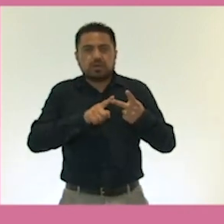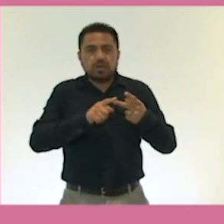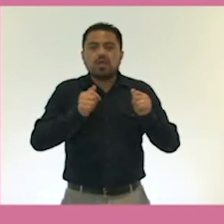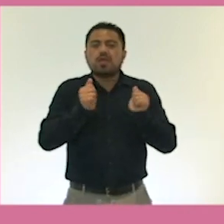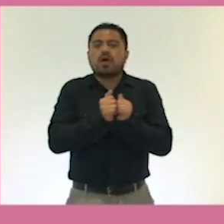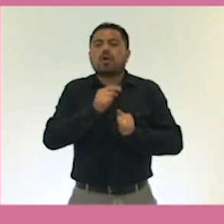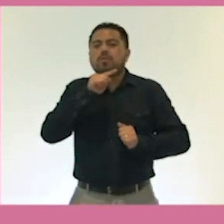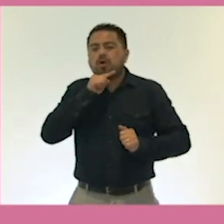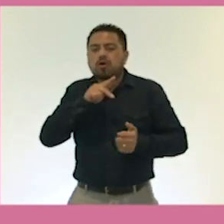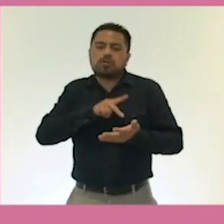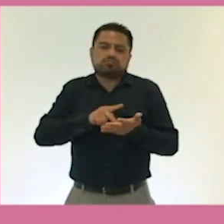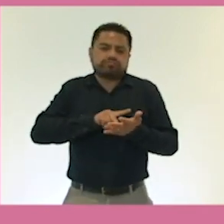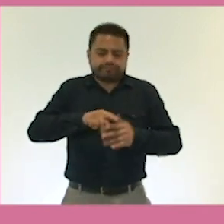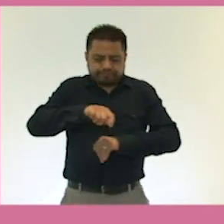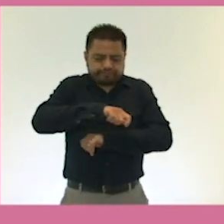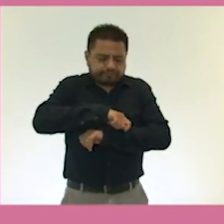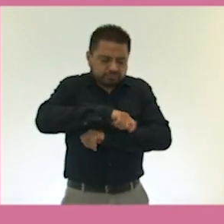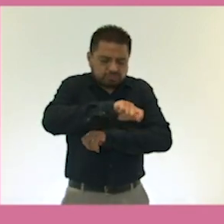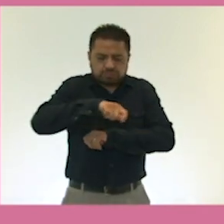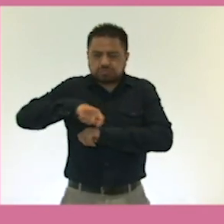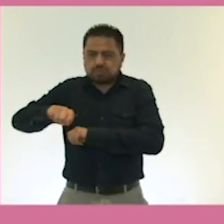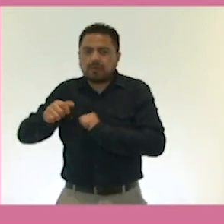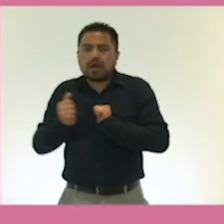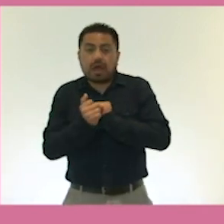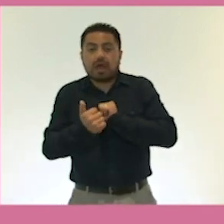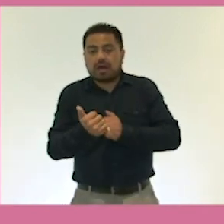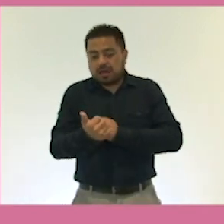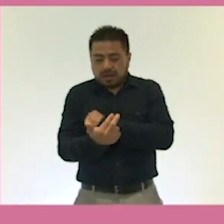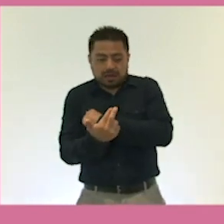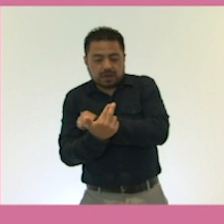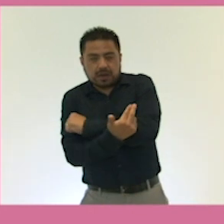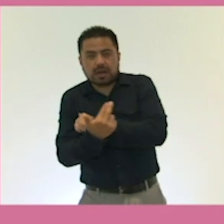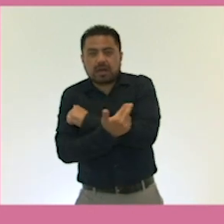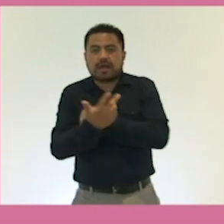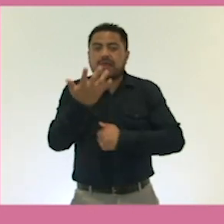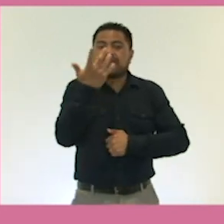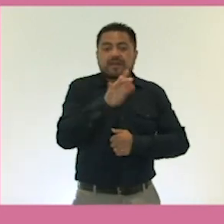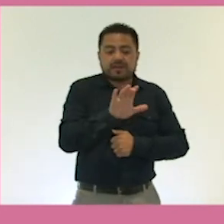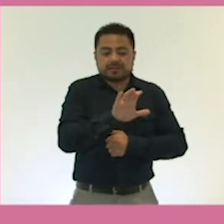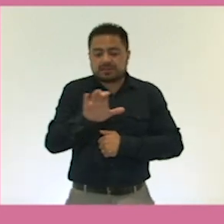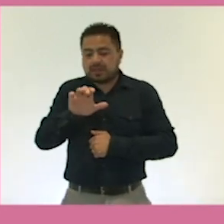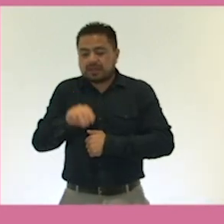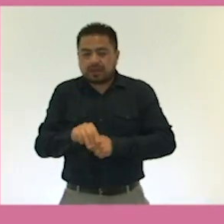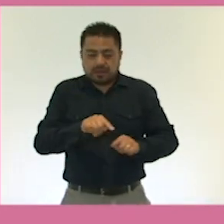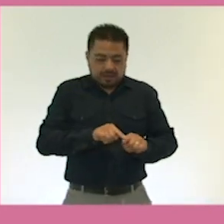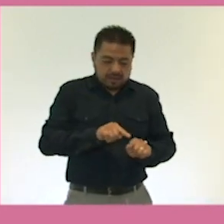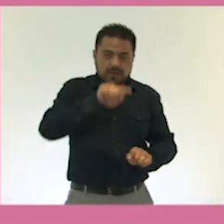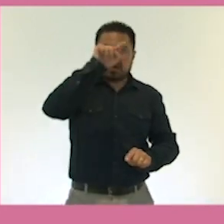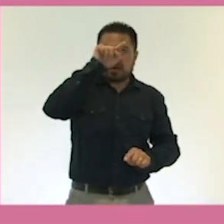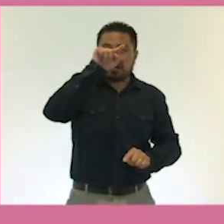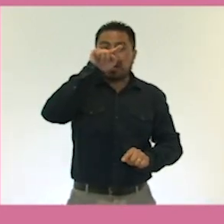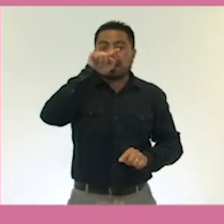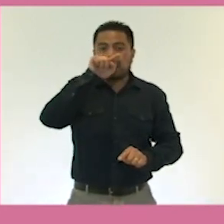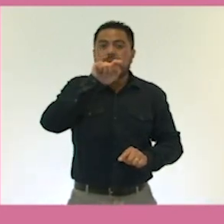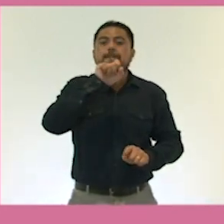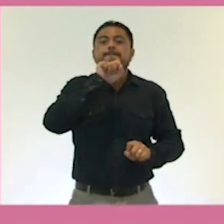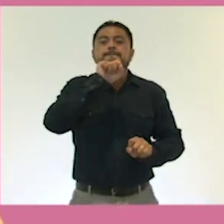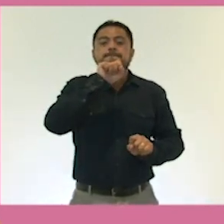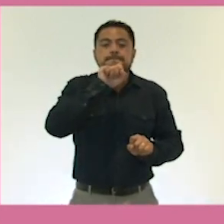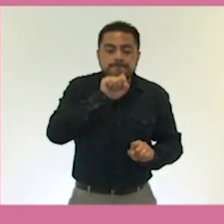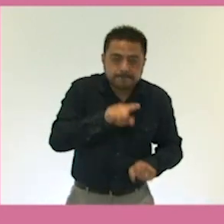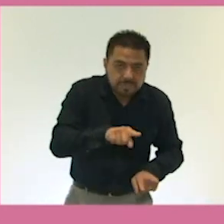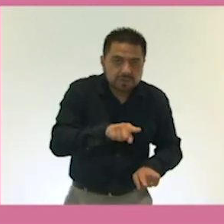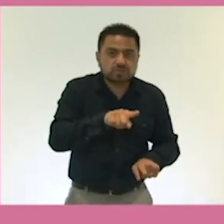el plumón o la pluma y con ayuda de la regla 10 centímetros de largo, partiendo de abajo hacia